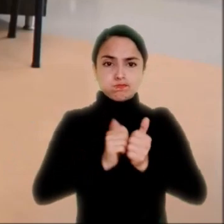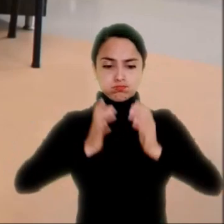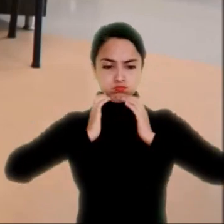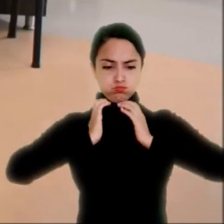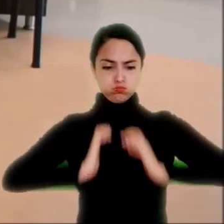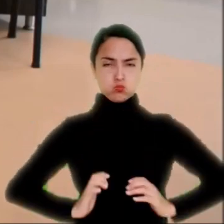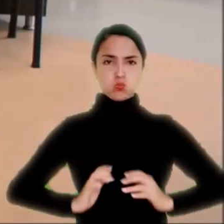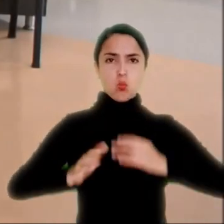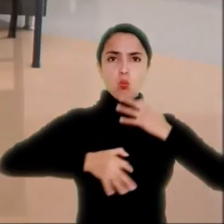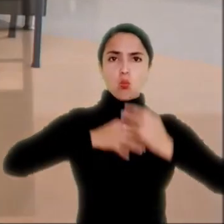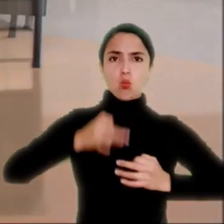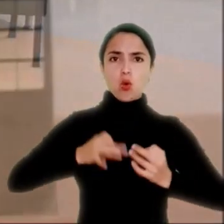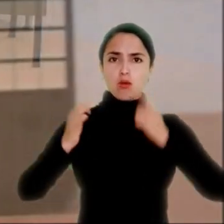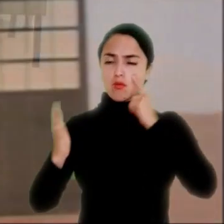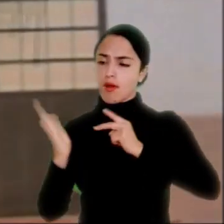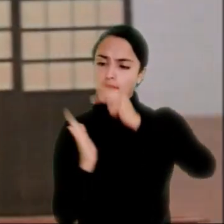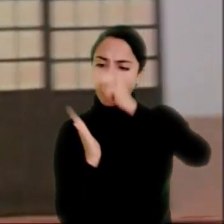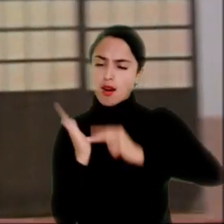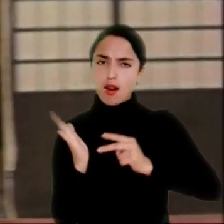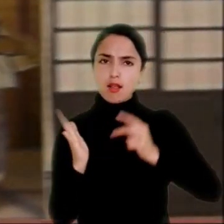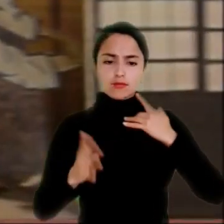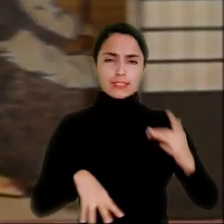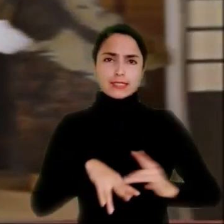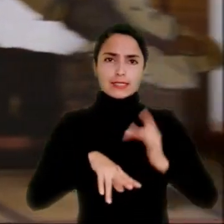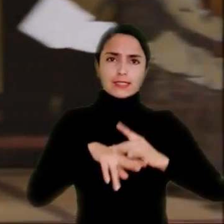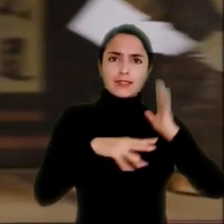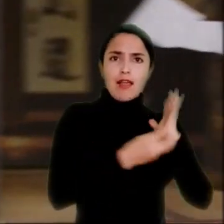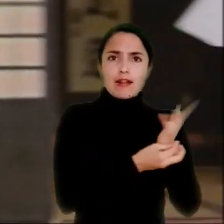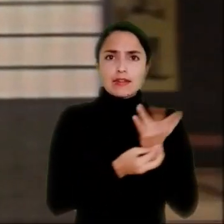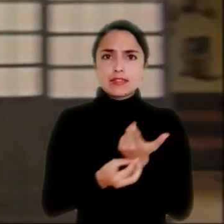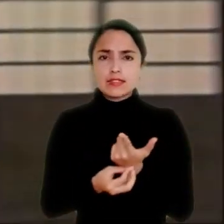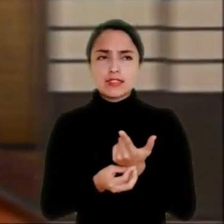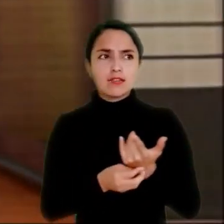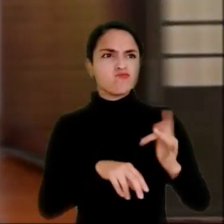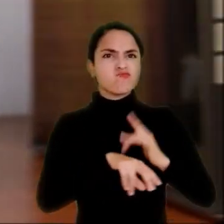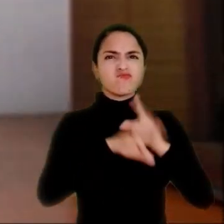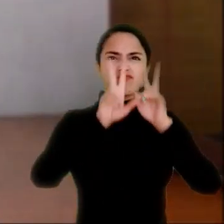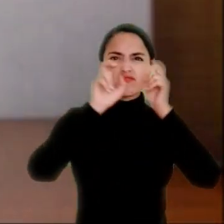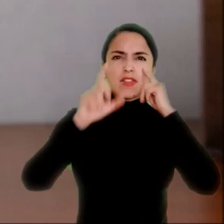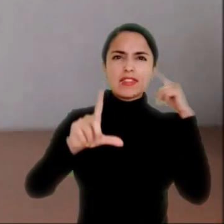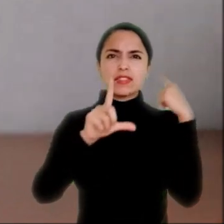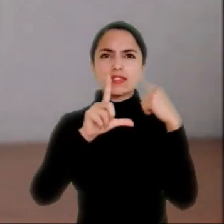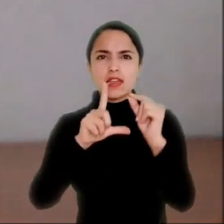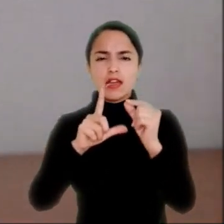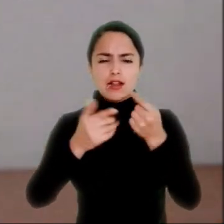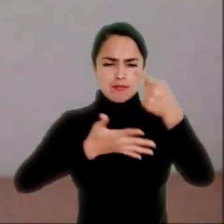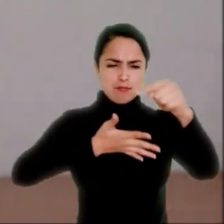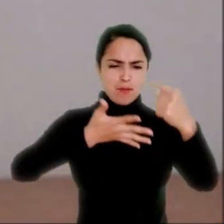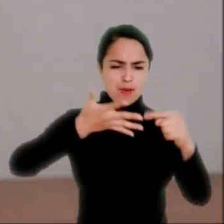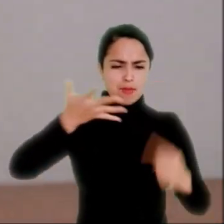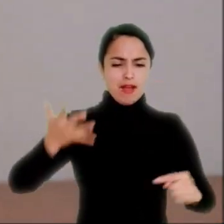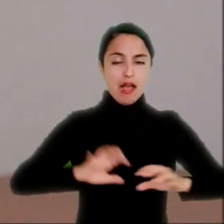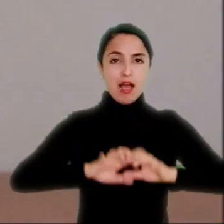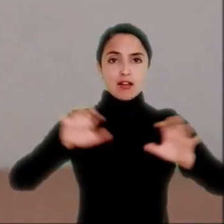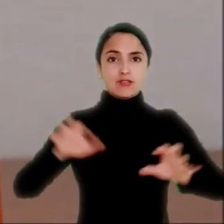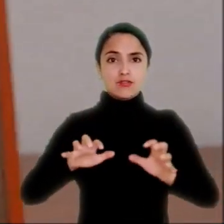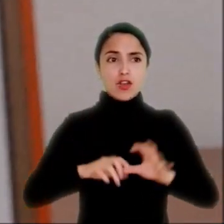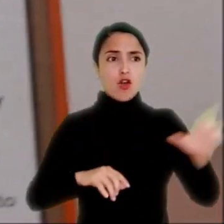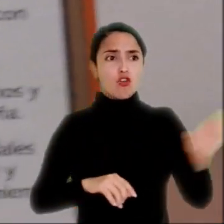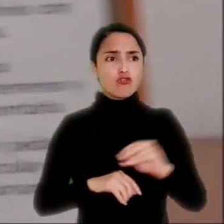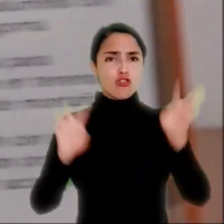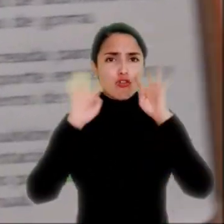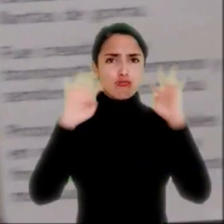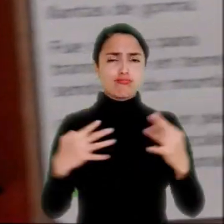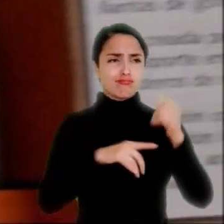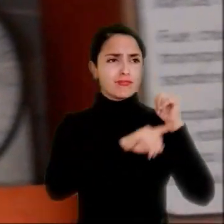la promoción de lectura, la sensibilización artística, la alfabetización digital y muchas más actividades del gusto de